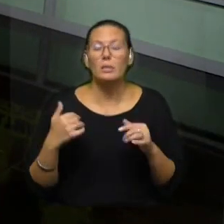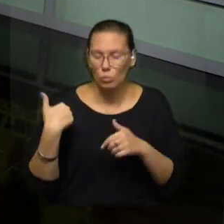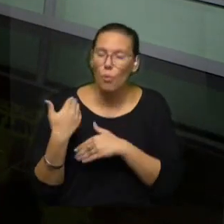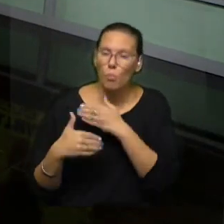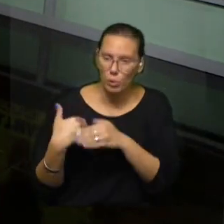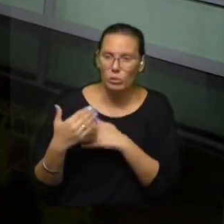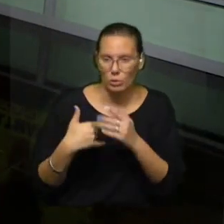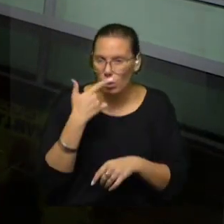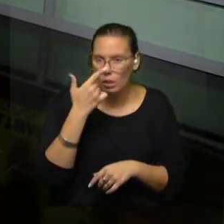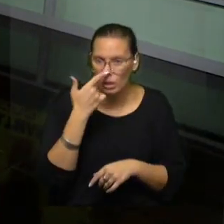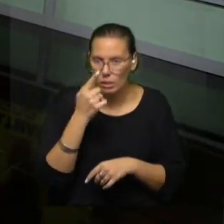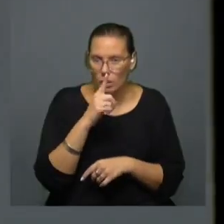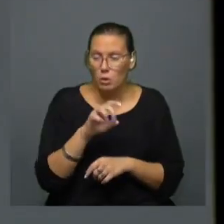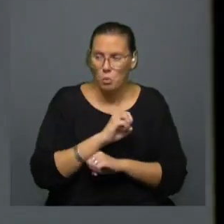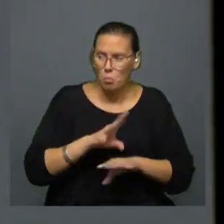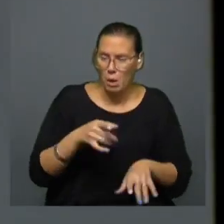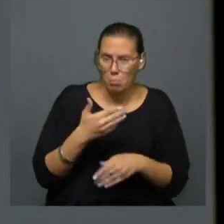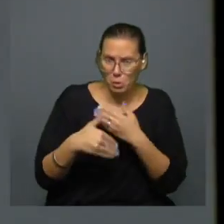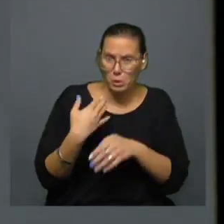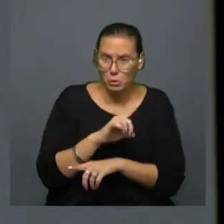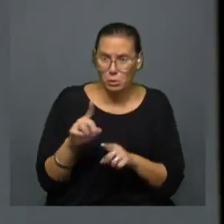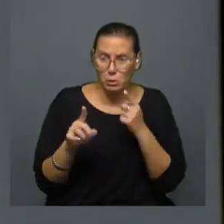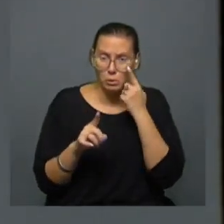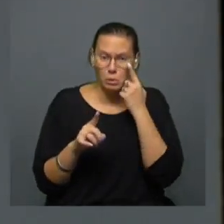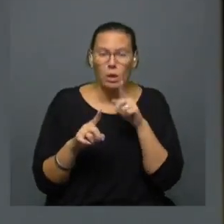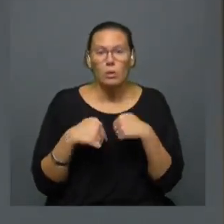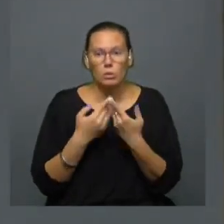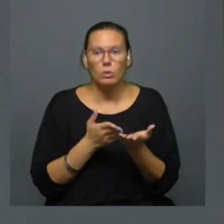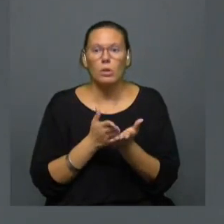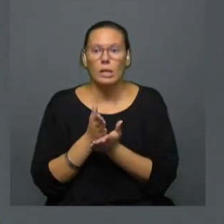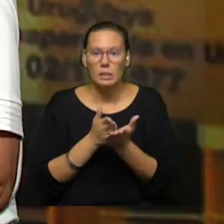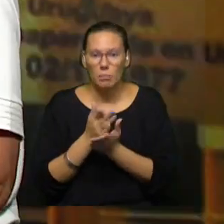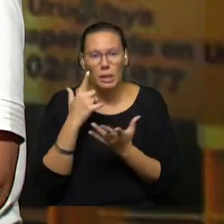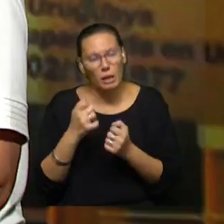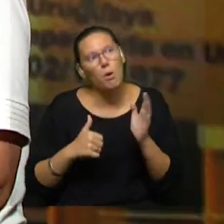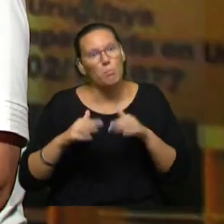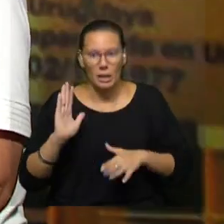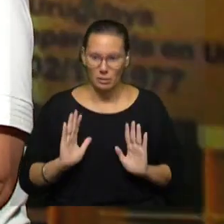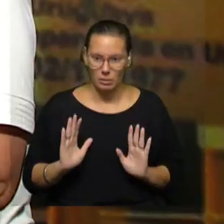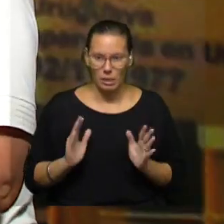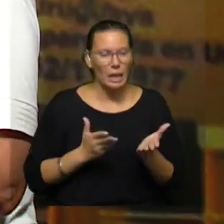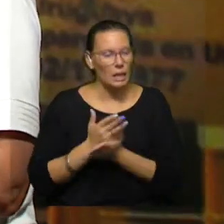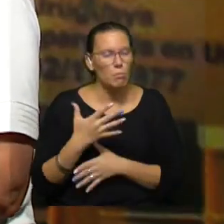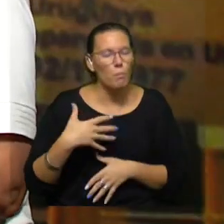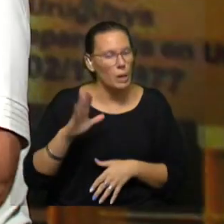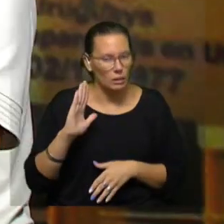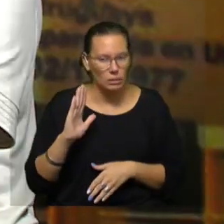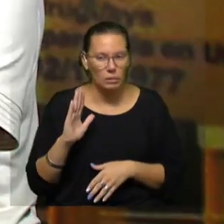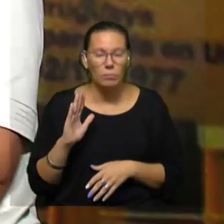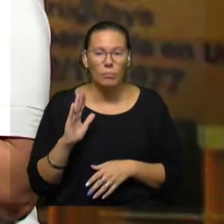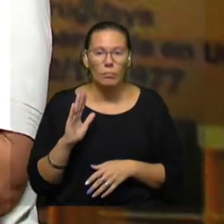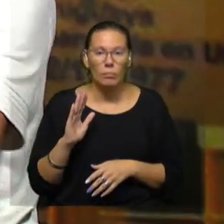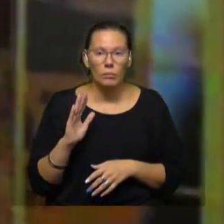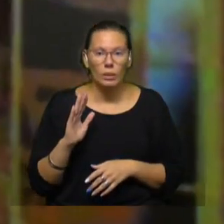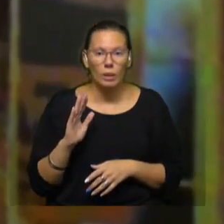proceso interesante, no es un mal proceso. Nosotros siempre estamos a más. Claro, sí. Claro, queremos más. Sin duda. Pero es como que,